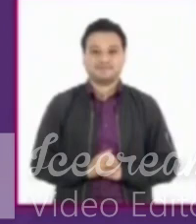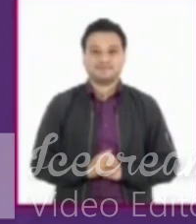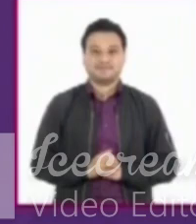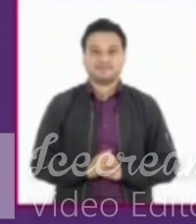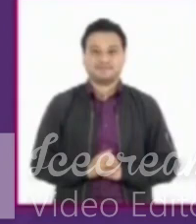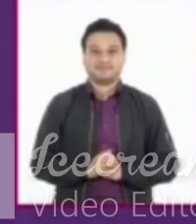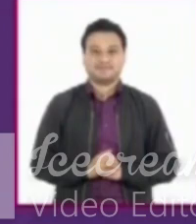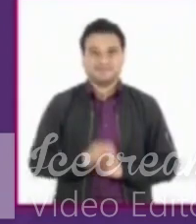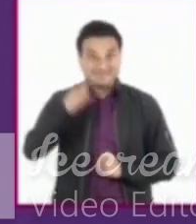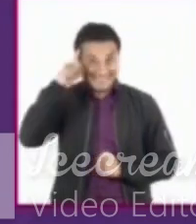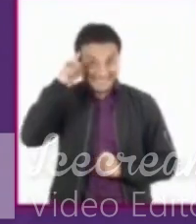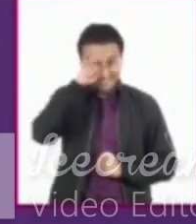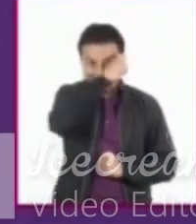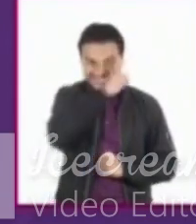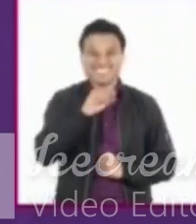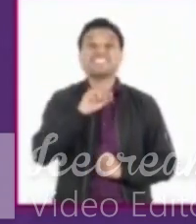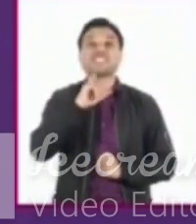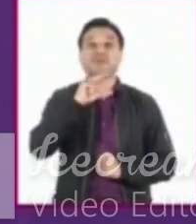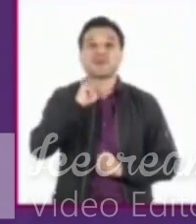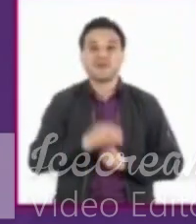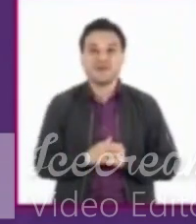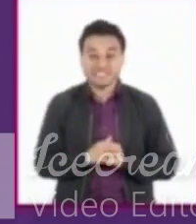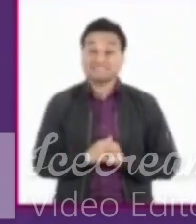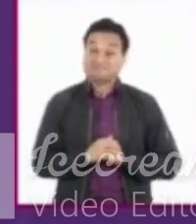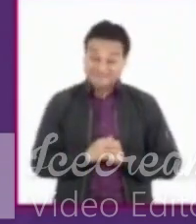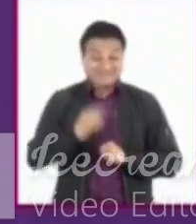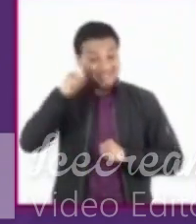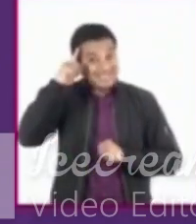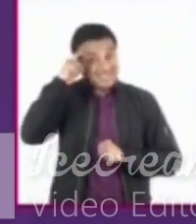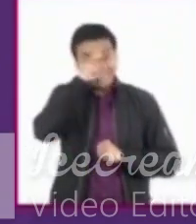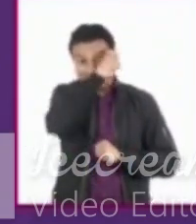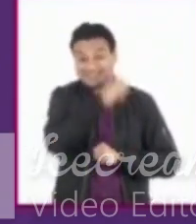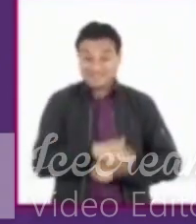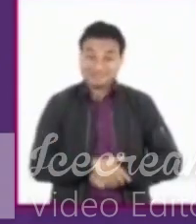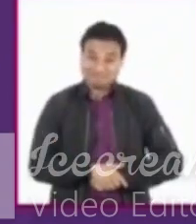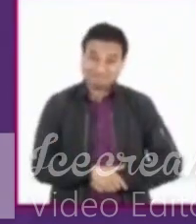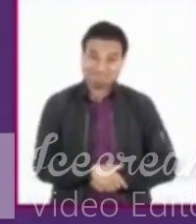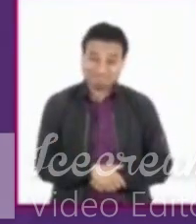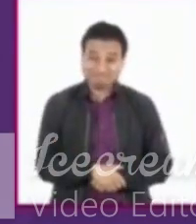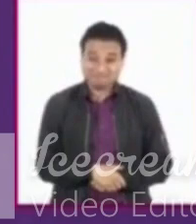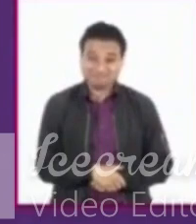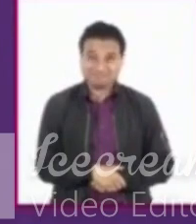A veces es difícil, ¿no? Sí, un poco. Sí.